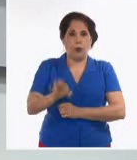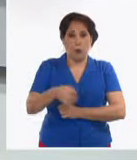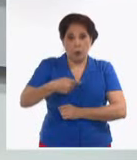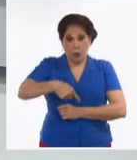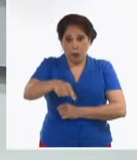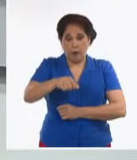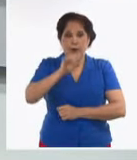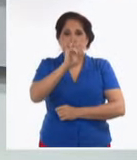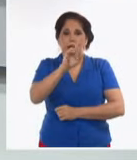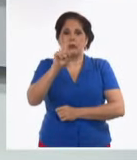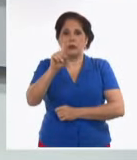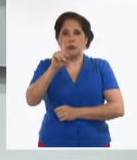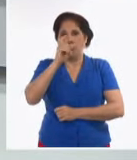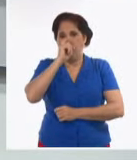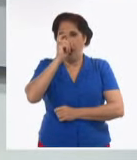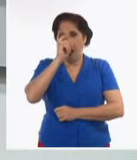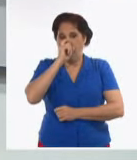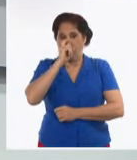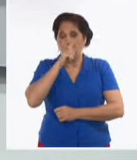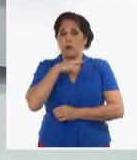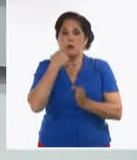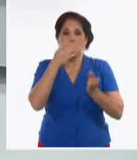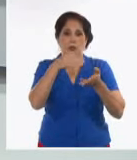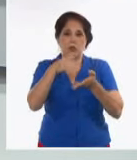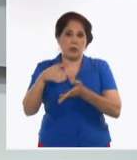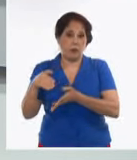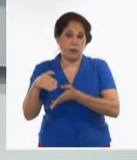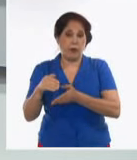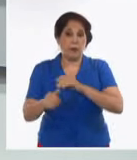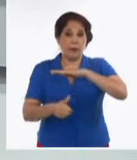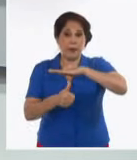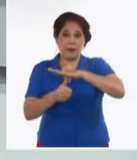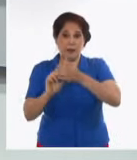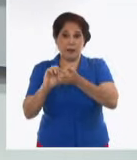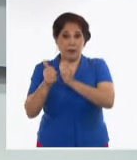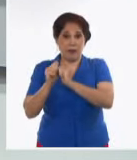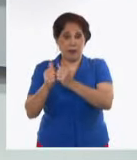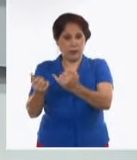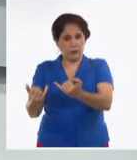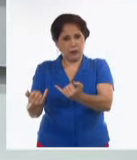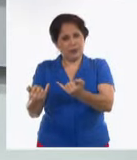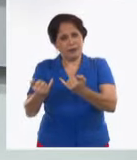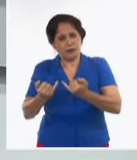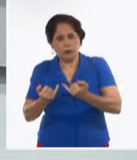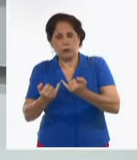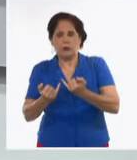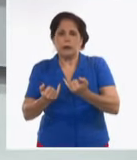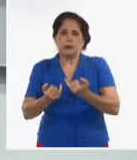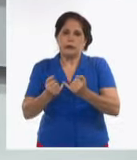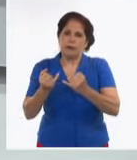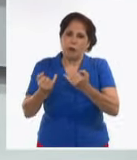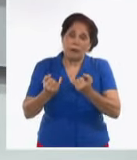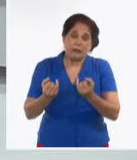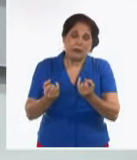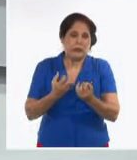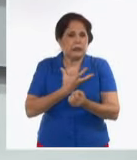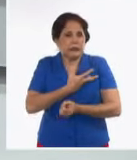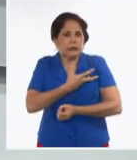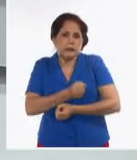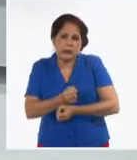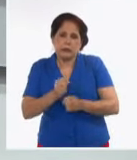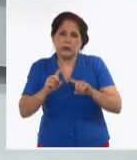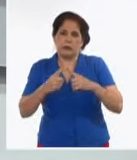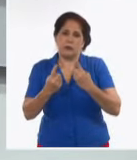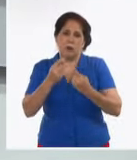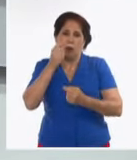los 71 años de edad. Al respecto, el presidente del INDER, Osvaldo Bento Montiller, y el titular del Comité Olímpico Cubano, Roberto León